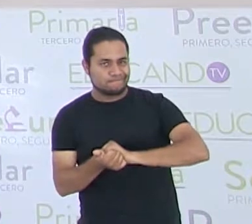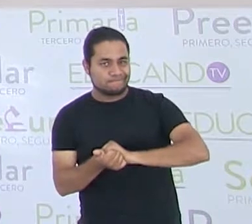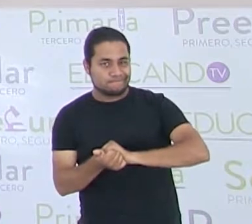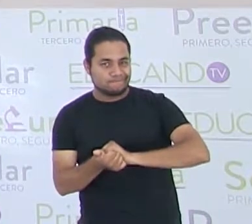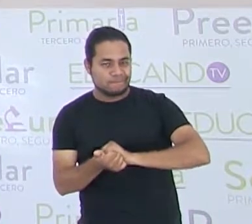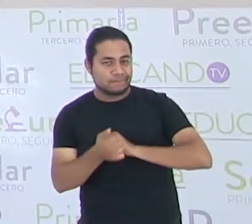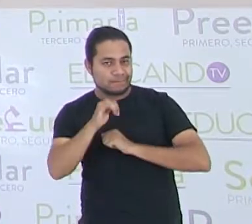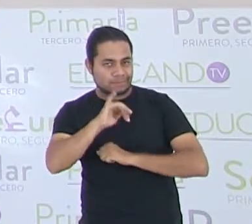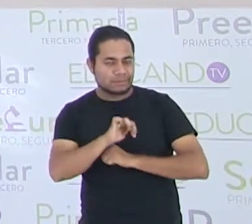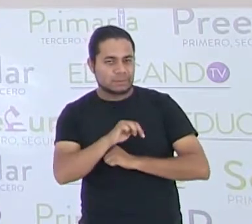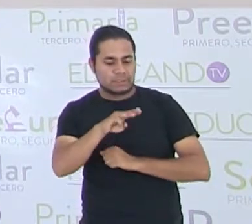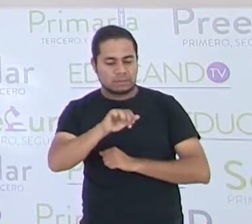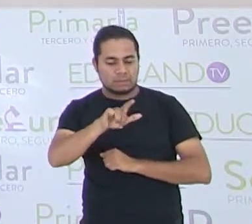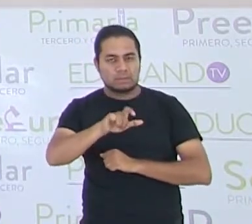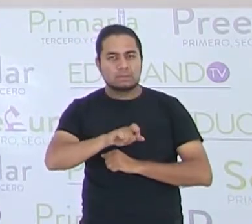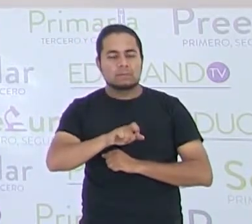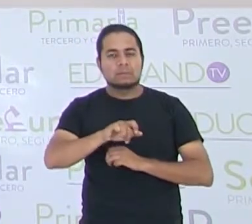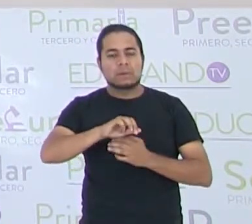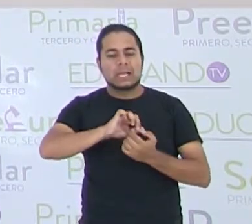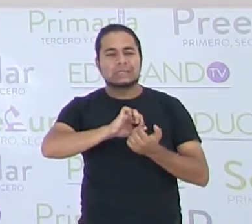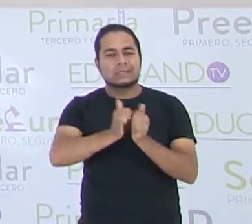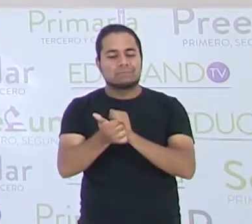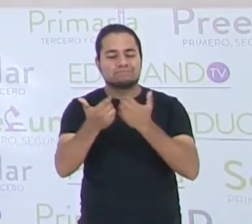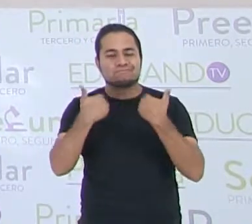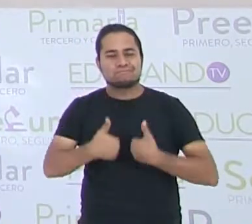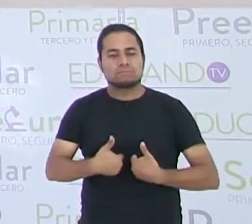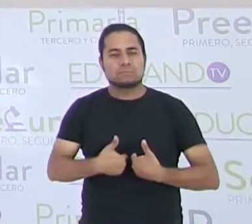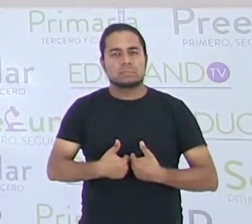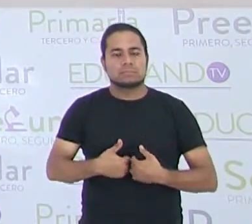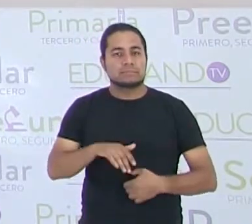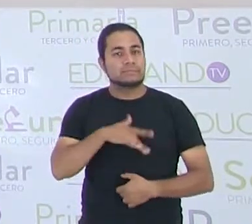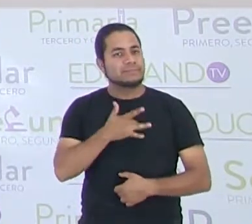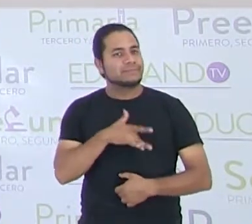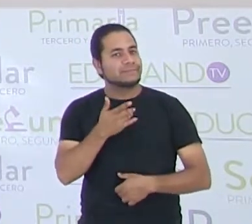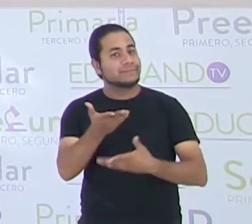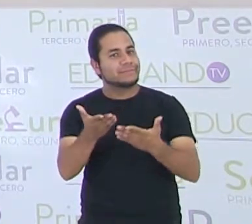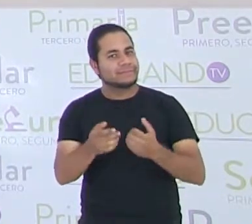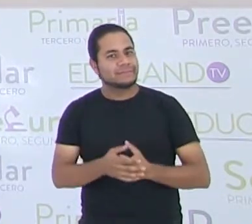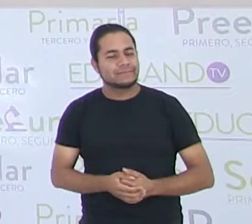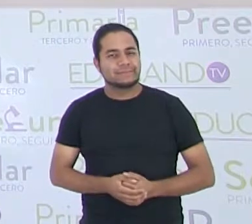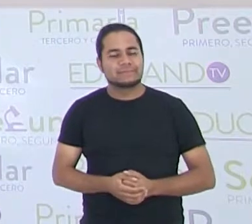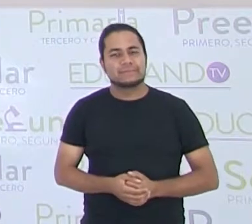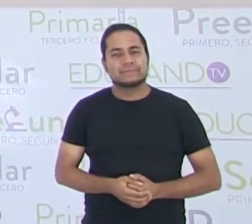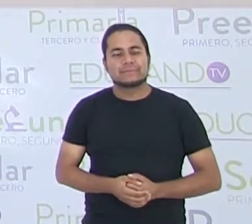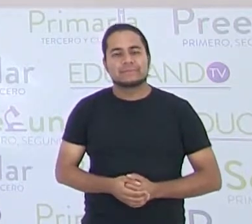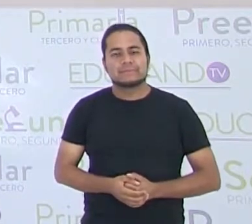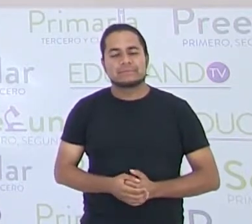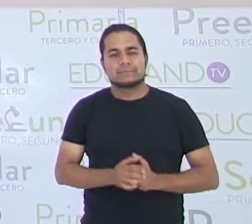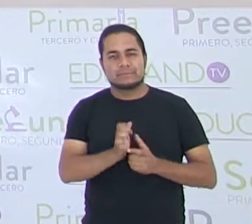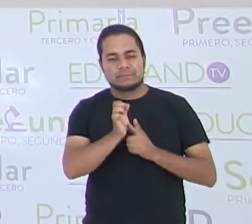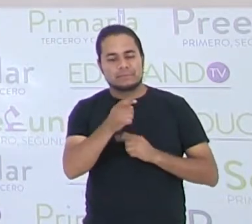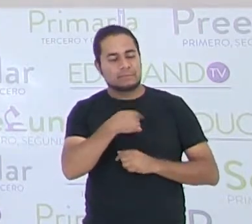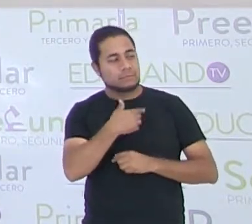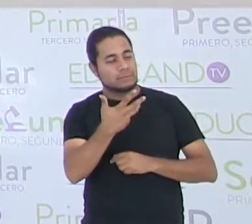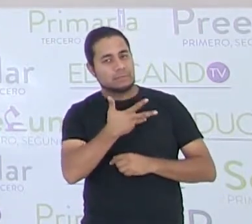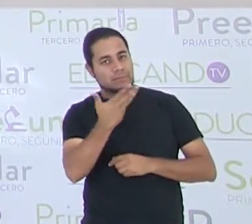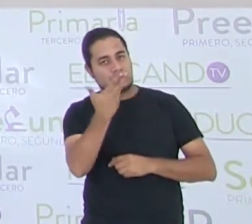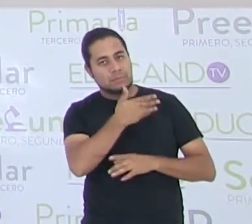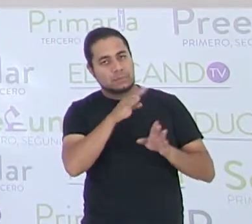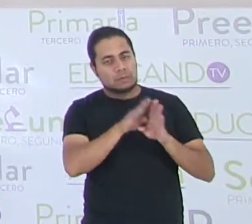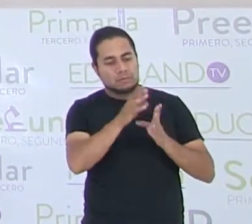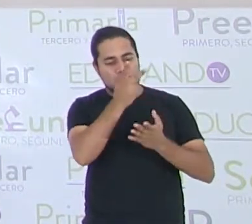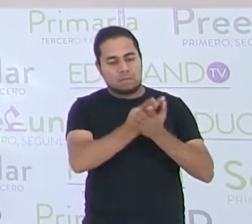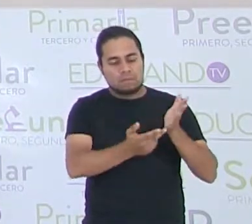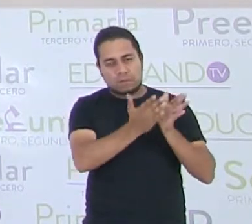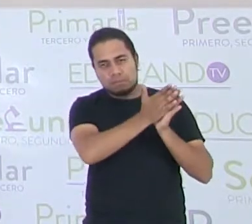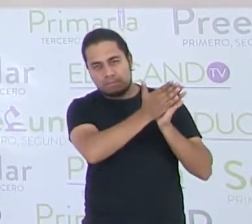¿Sí? Max cambió. ¿Qué les parece? Entonces ya tengo la